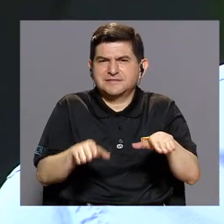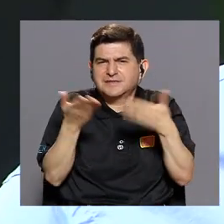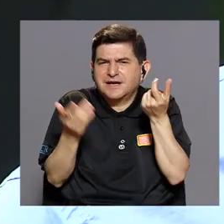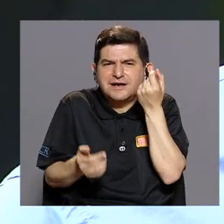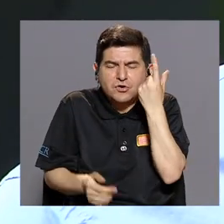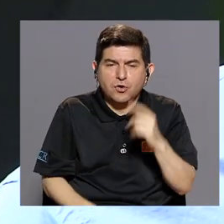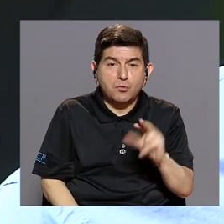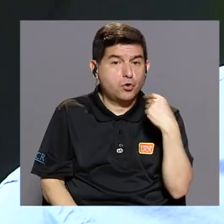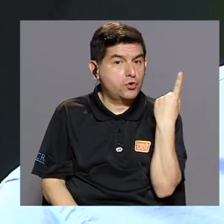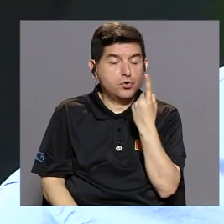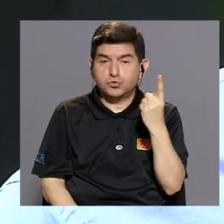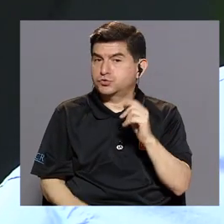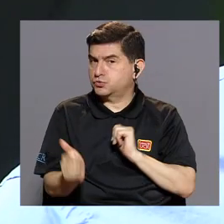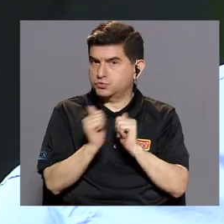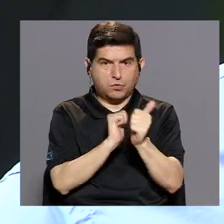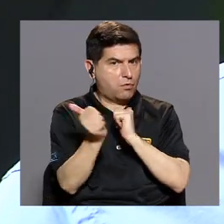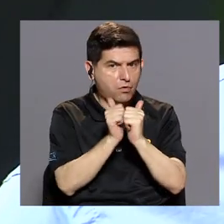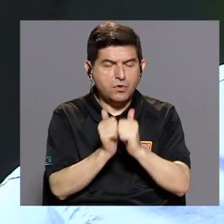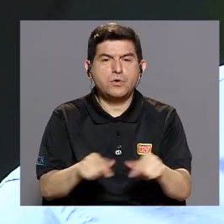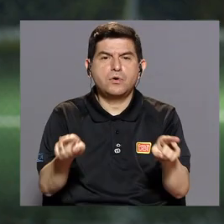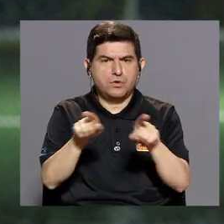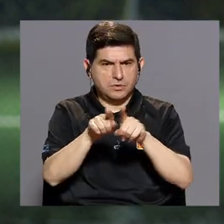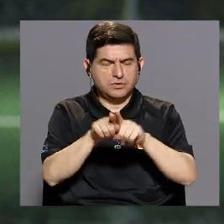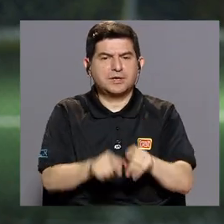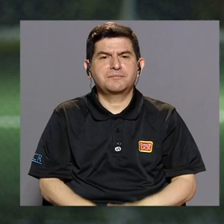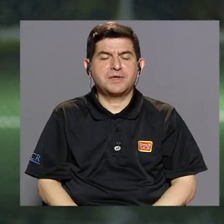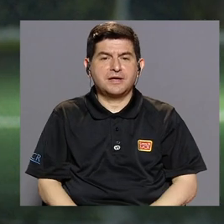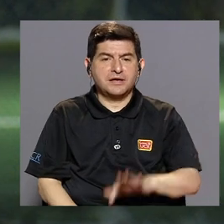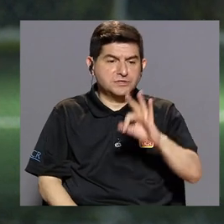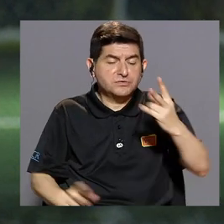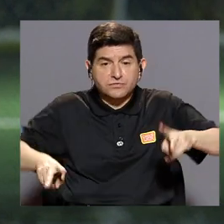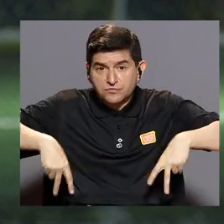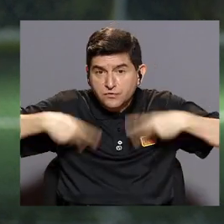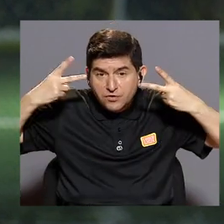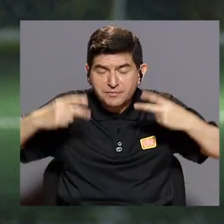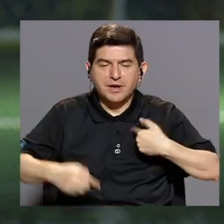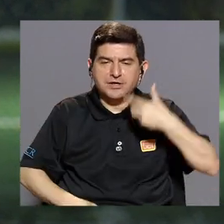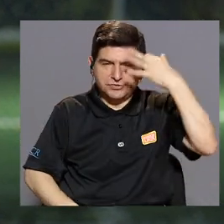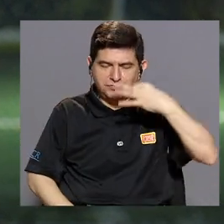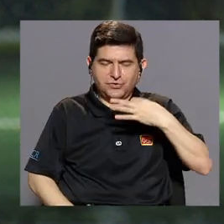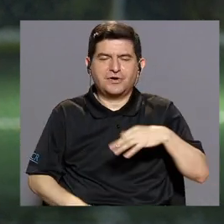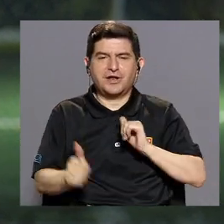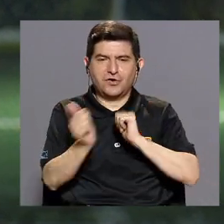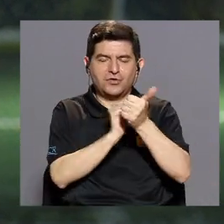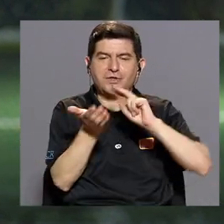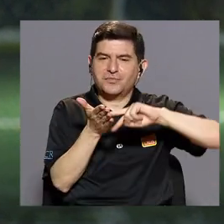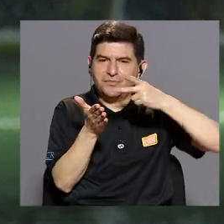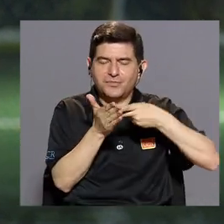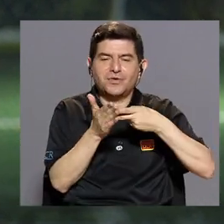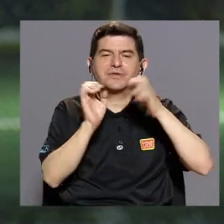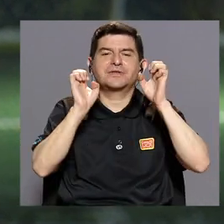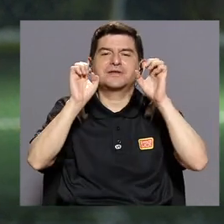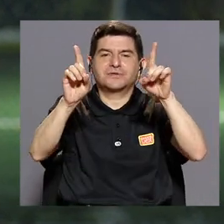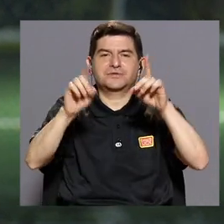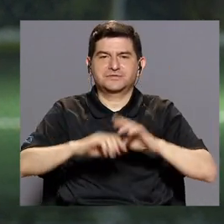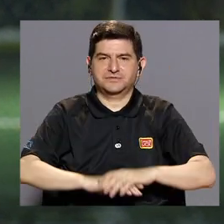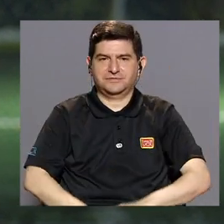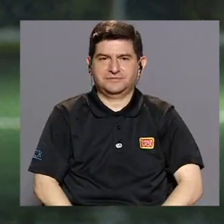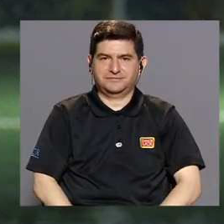no solamente con lo deportivo, sino también con el formato de llevar la vida? Yo creo que el deporte es educación. O sea, yo creo